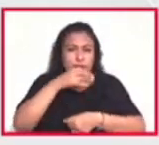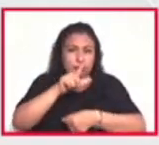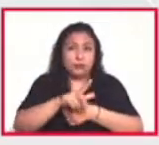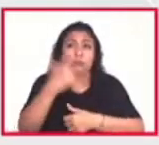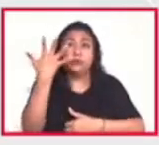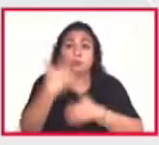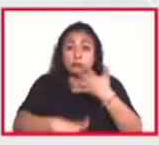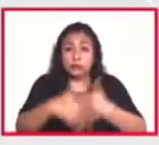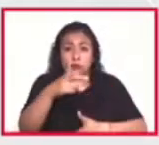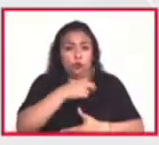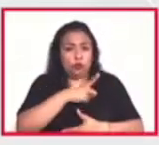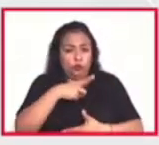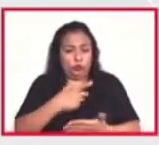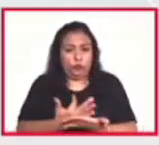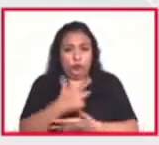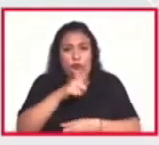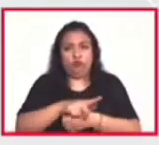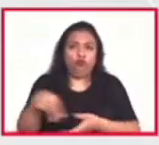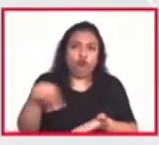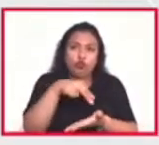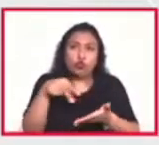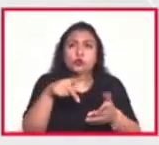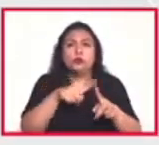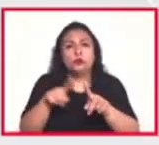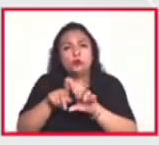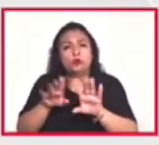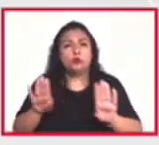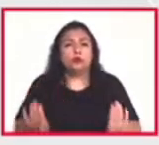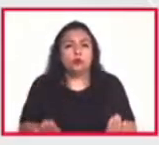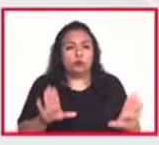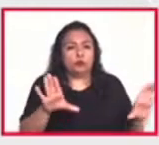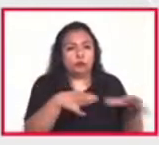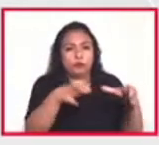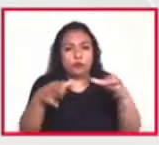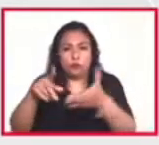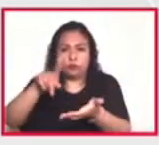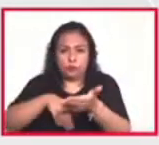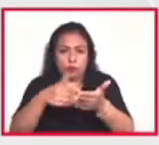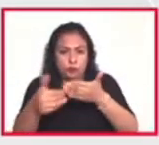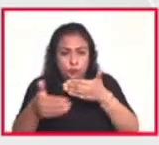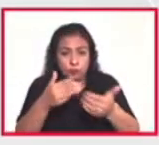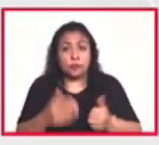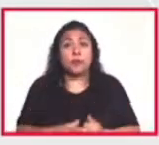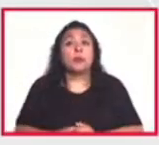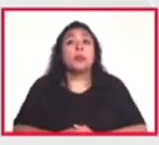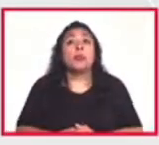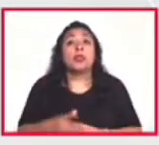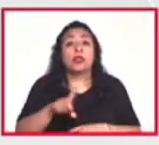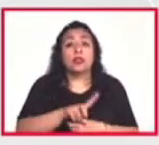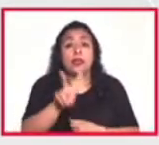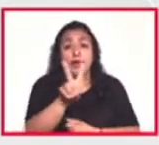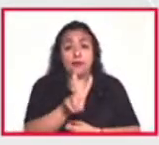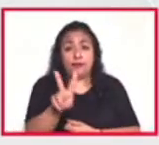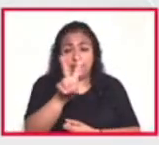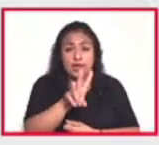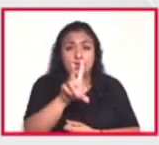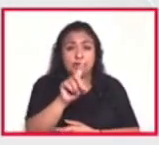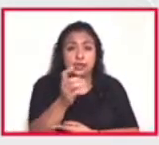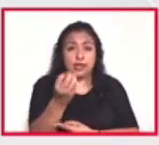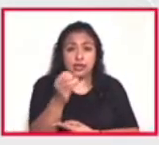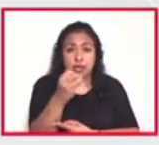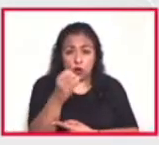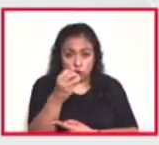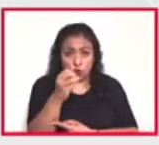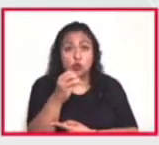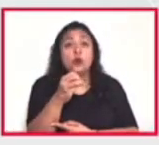solistas nacionales con distintas corrientes dentro de la danza contemporánea. El día viernes 30 de octubre